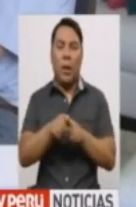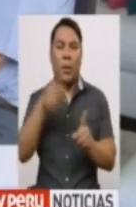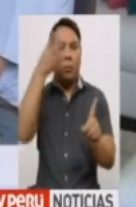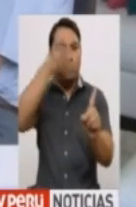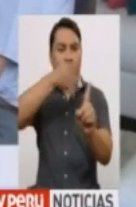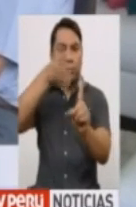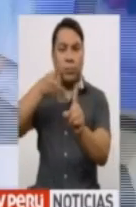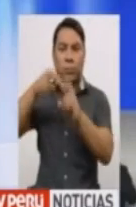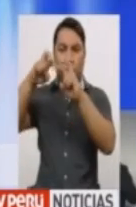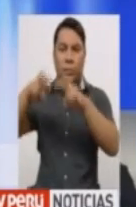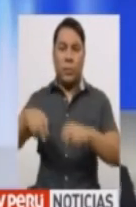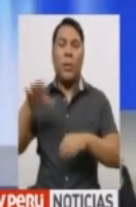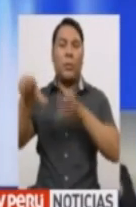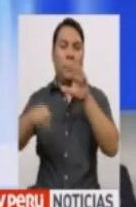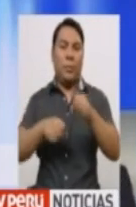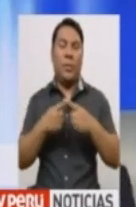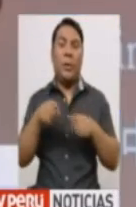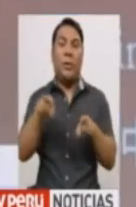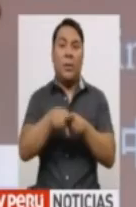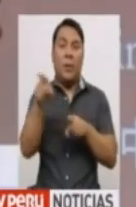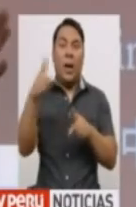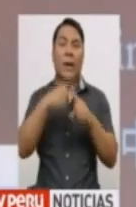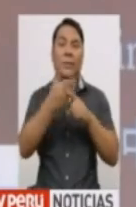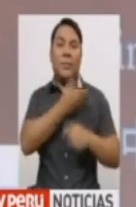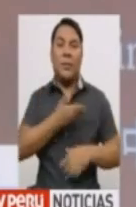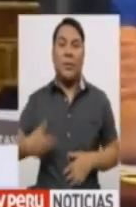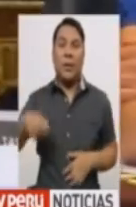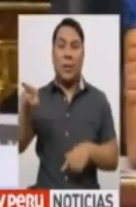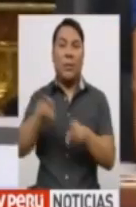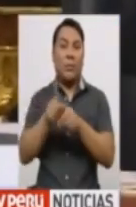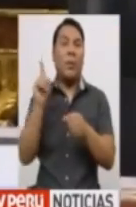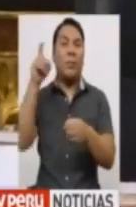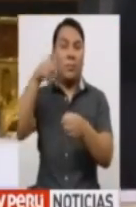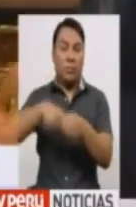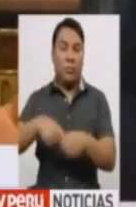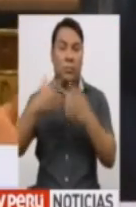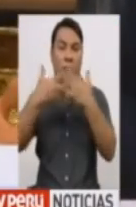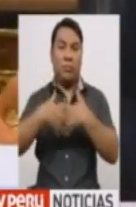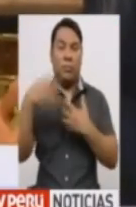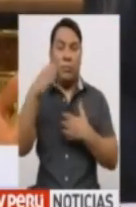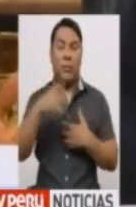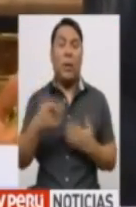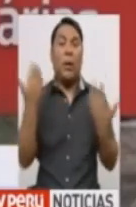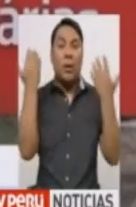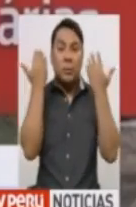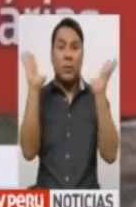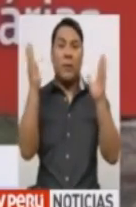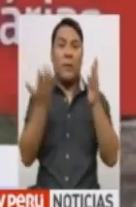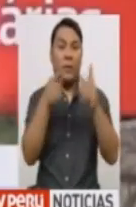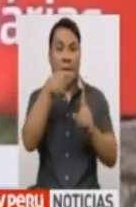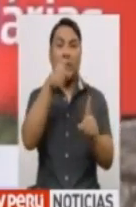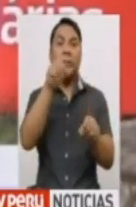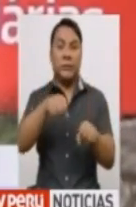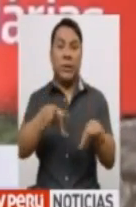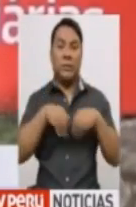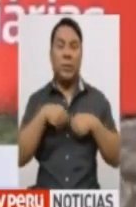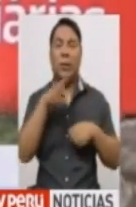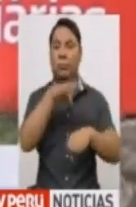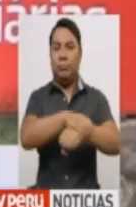Fiscalía tomar acciones contra los expresidentes que estuvieron involucrados en el caso de ser encontrados responsables.